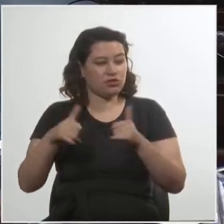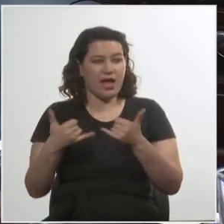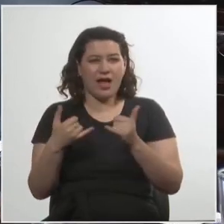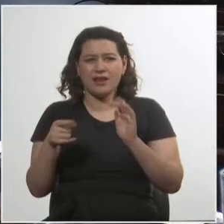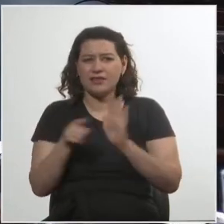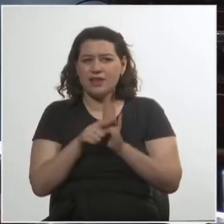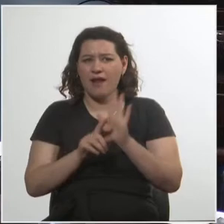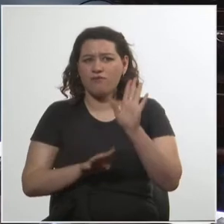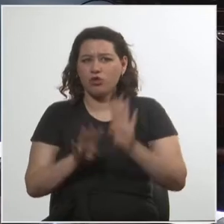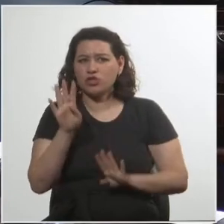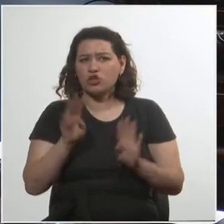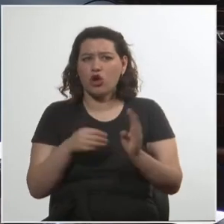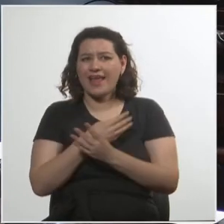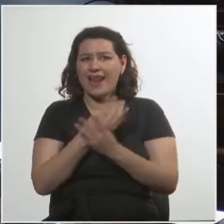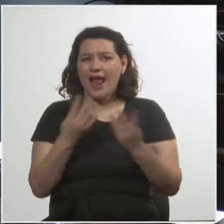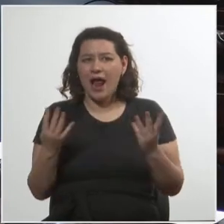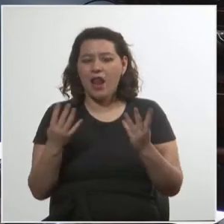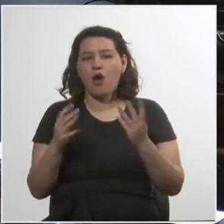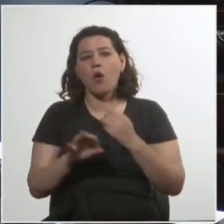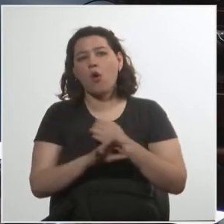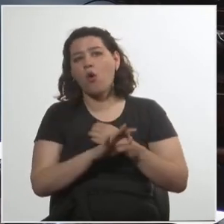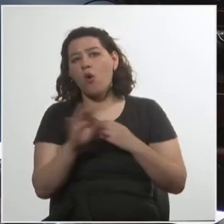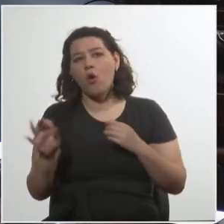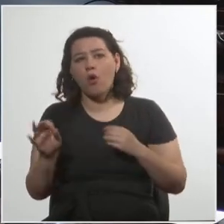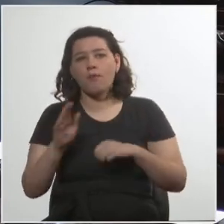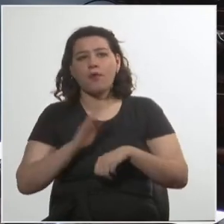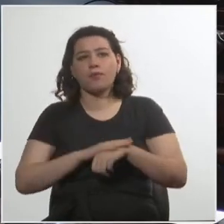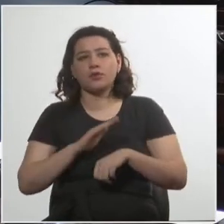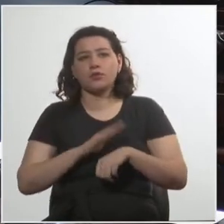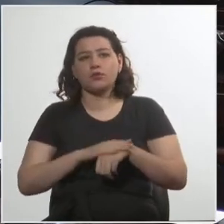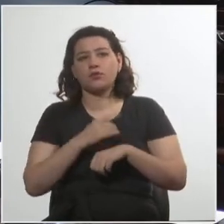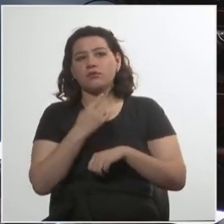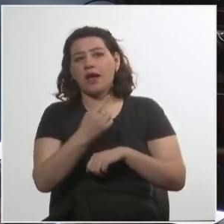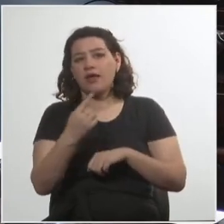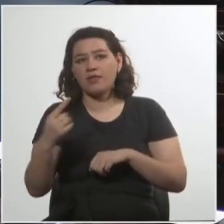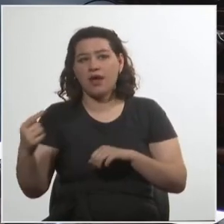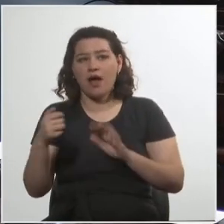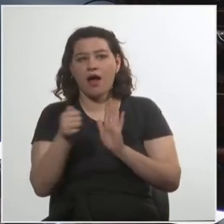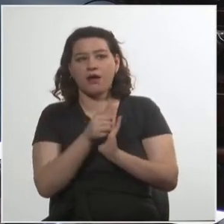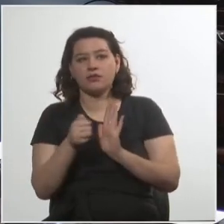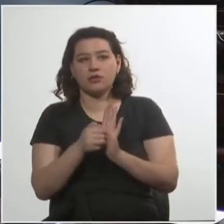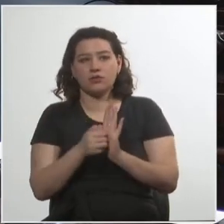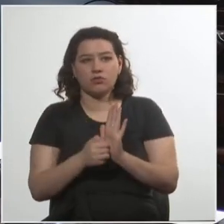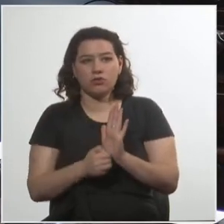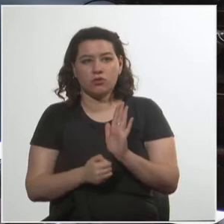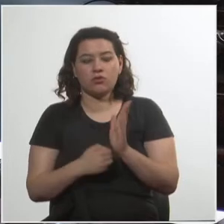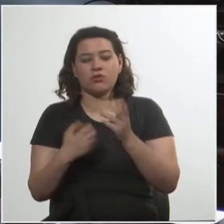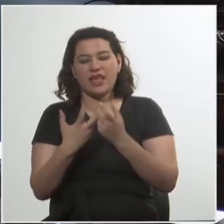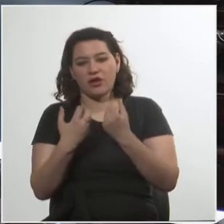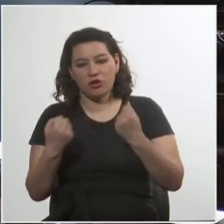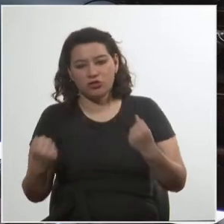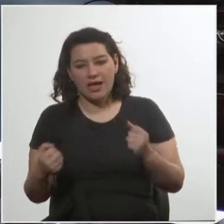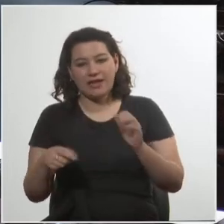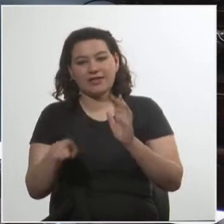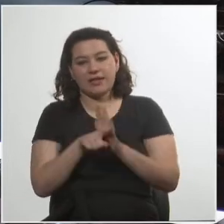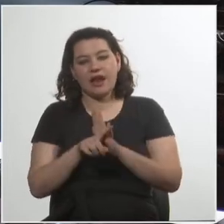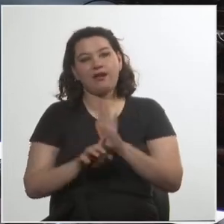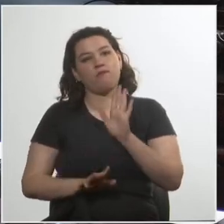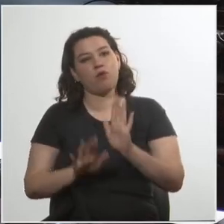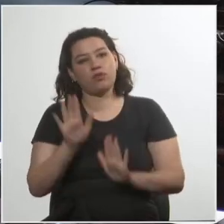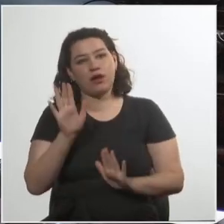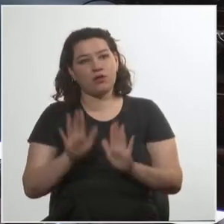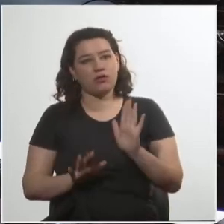literales en la votación general o cuando se llegue a cada artículo desglosar el literal y